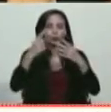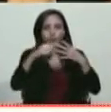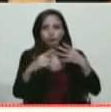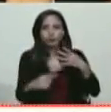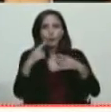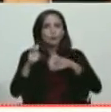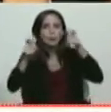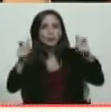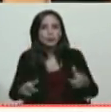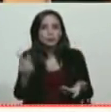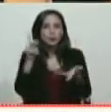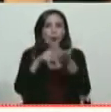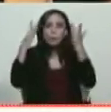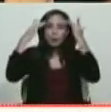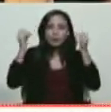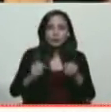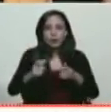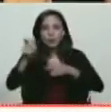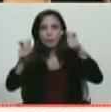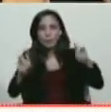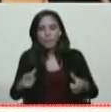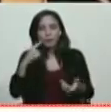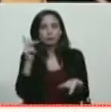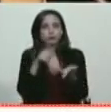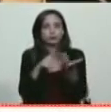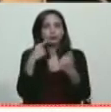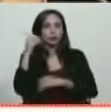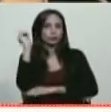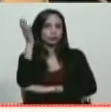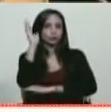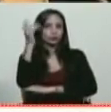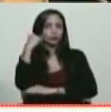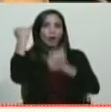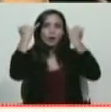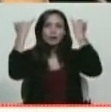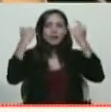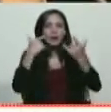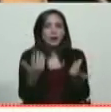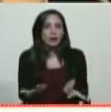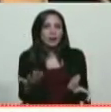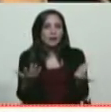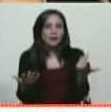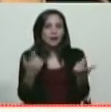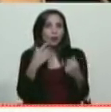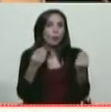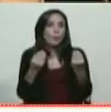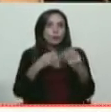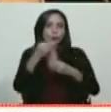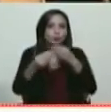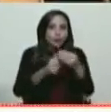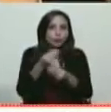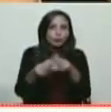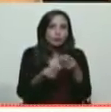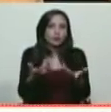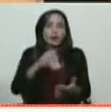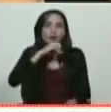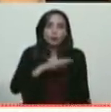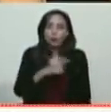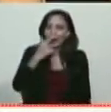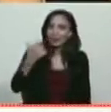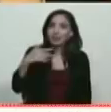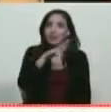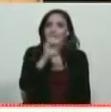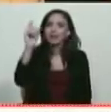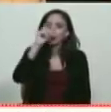y Román Chalbot, quienes disertaron, ¿no?, desde lo que significa la perspectiva de los hechos de hace 30 años, haciendo, por